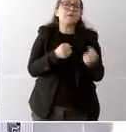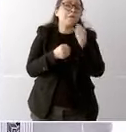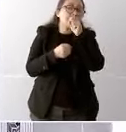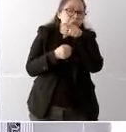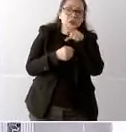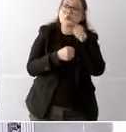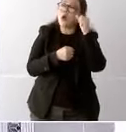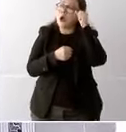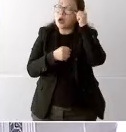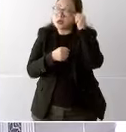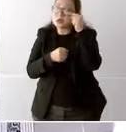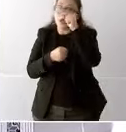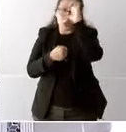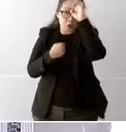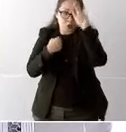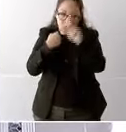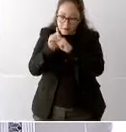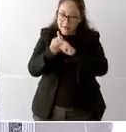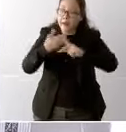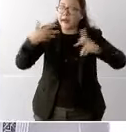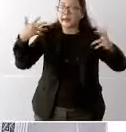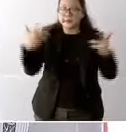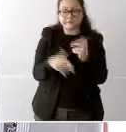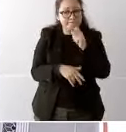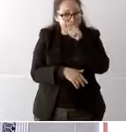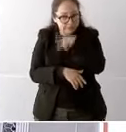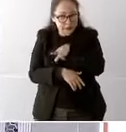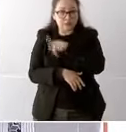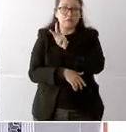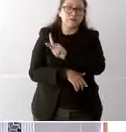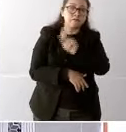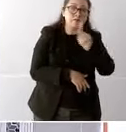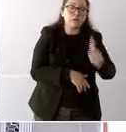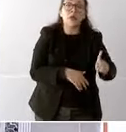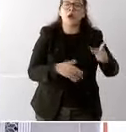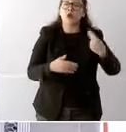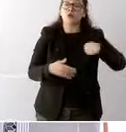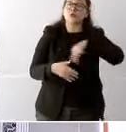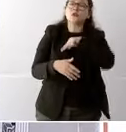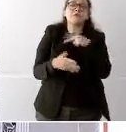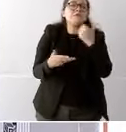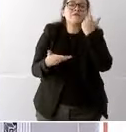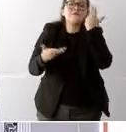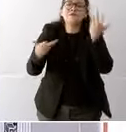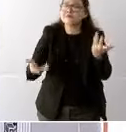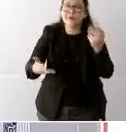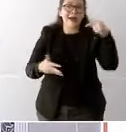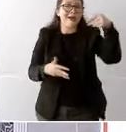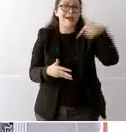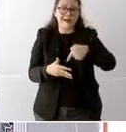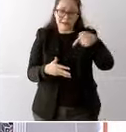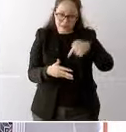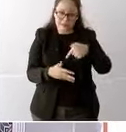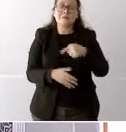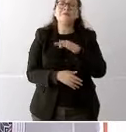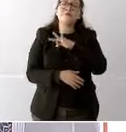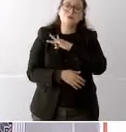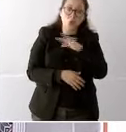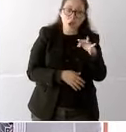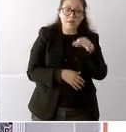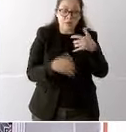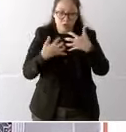mismo para el caso de Europa, y lo que queremos es que aquí se ponga una planta